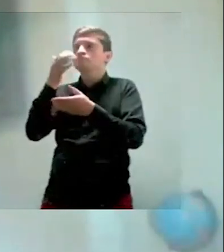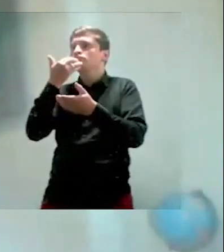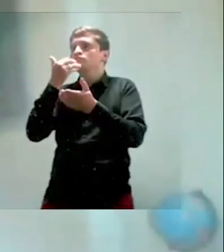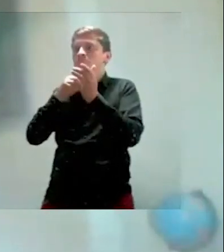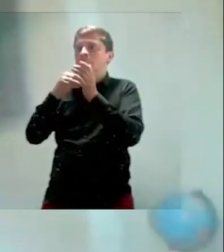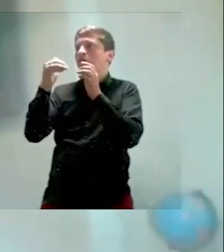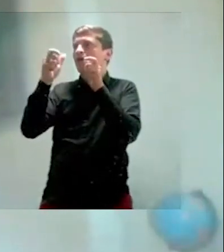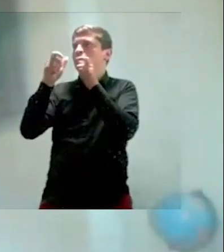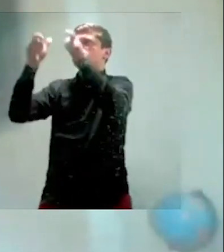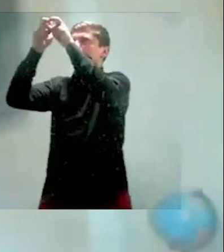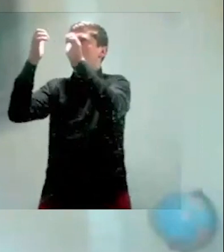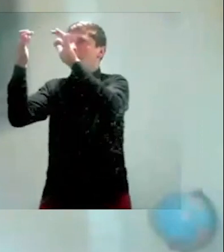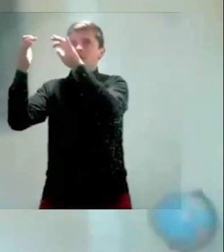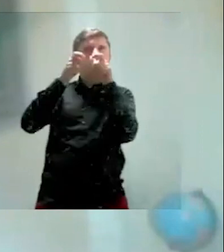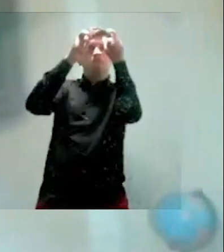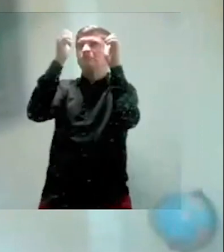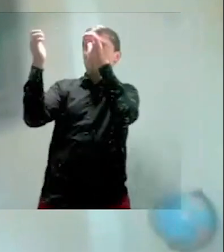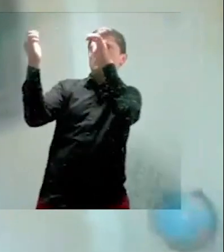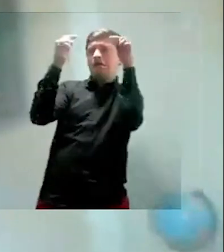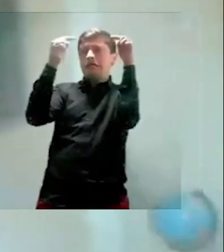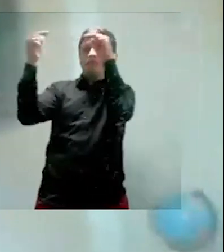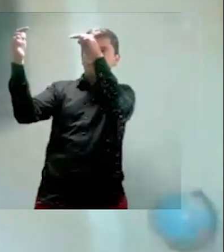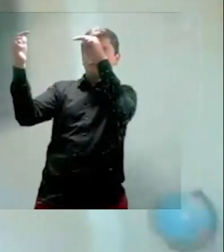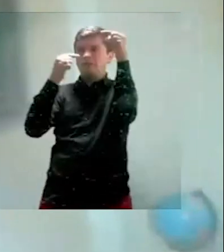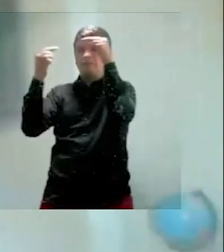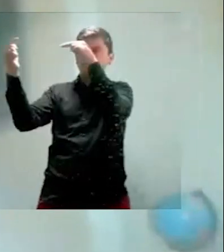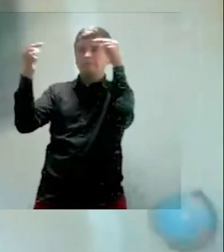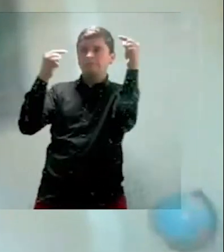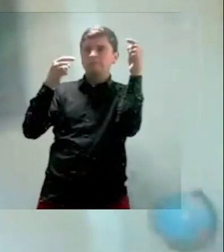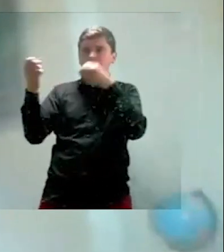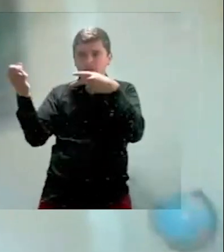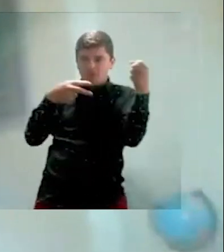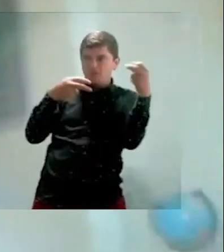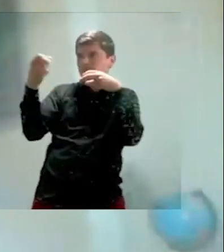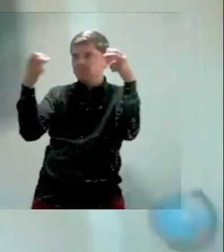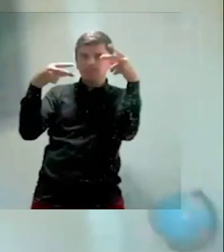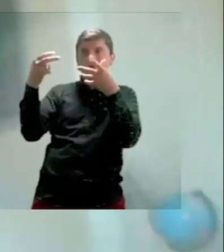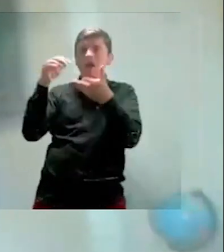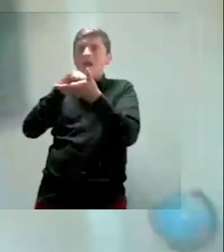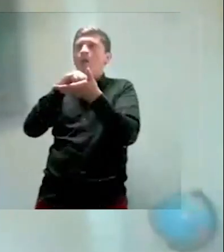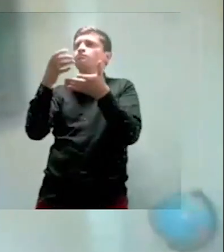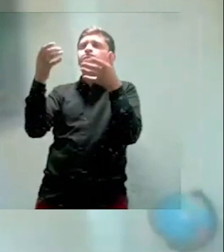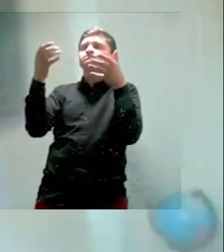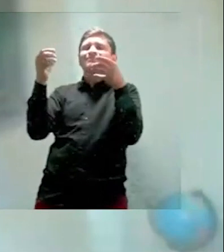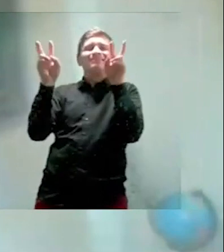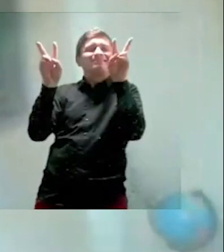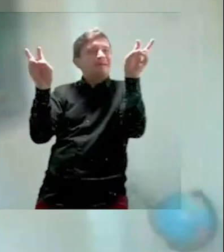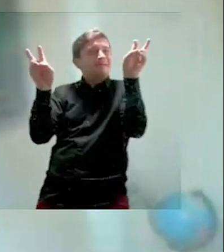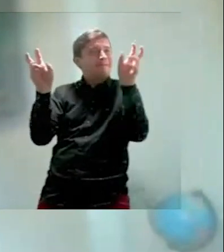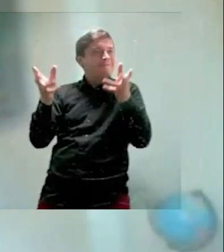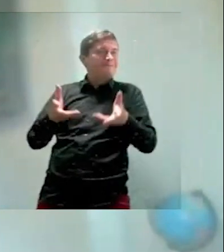Corte ha ido siempre tratando de